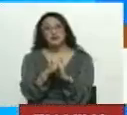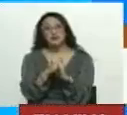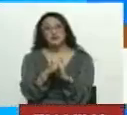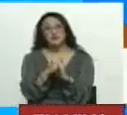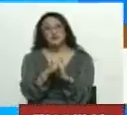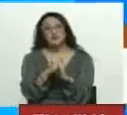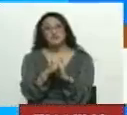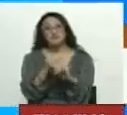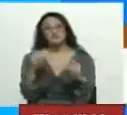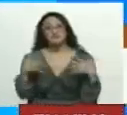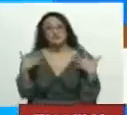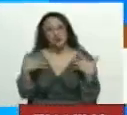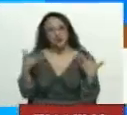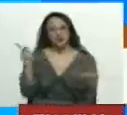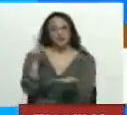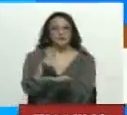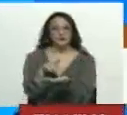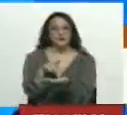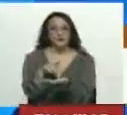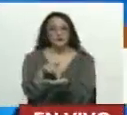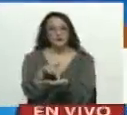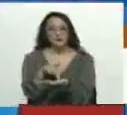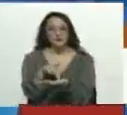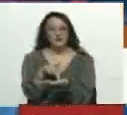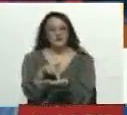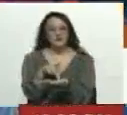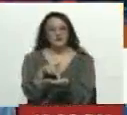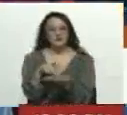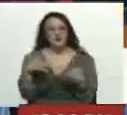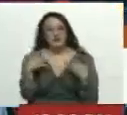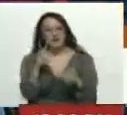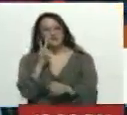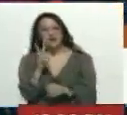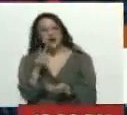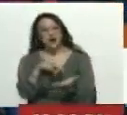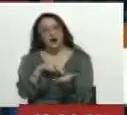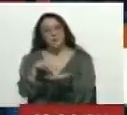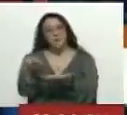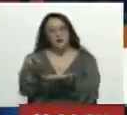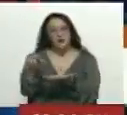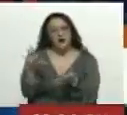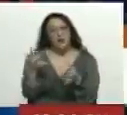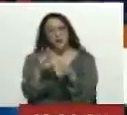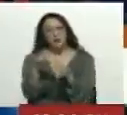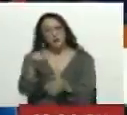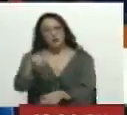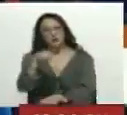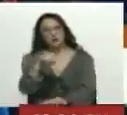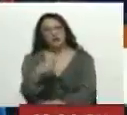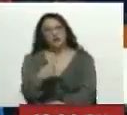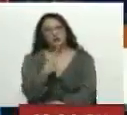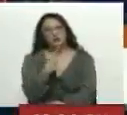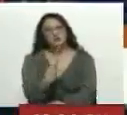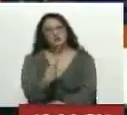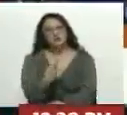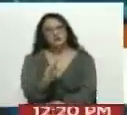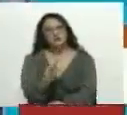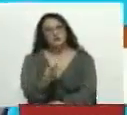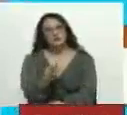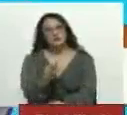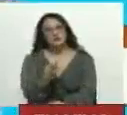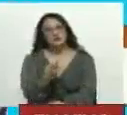nos alegra venir nos alegra ver caminar codo a codo con ustedes y decirle que tienen